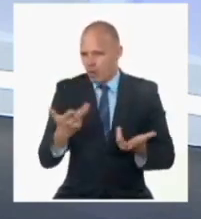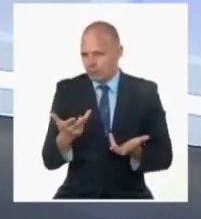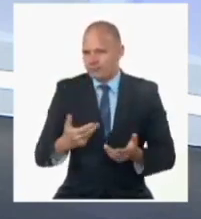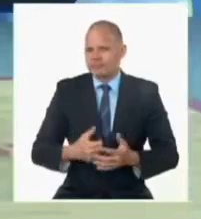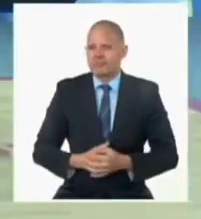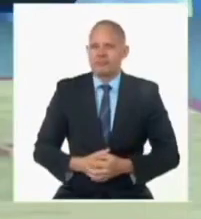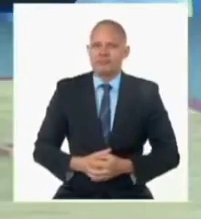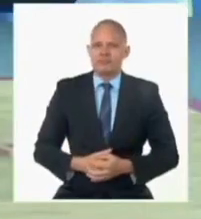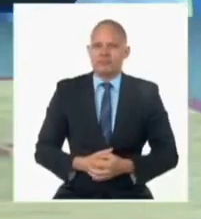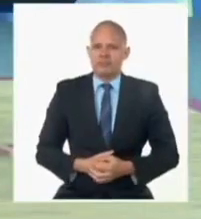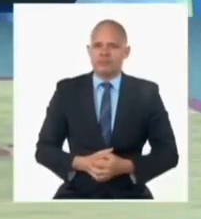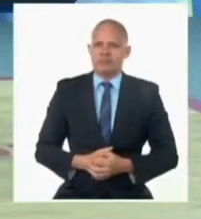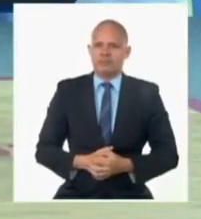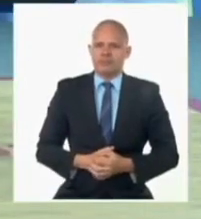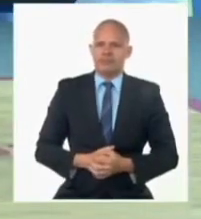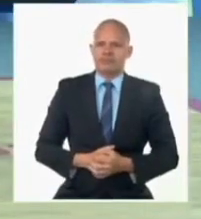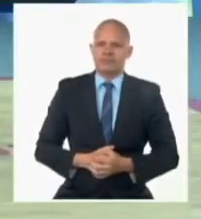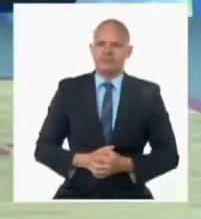pesistas.